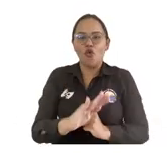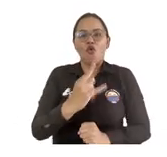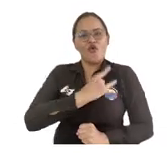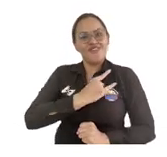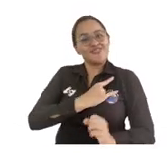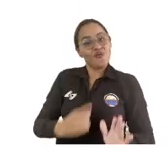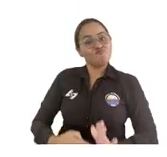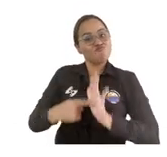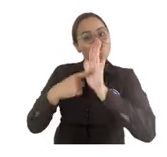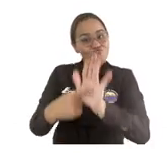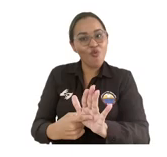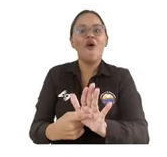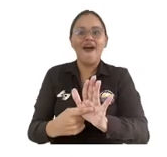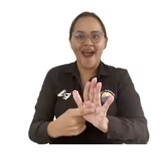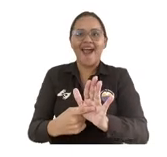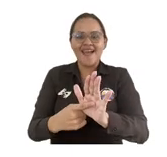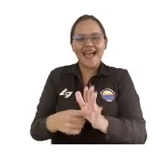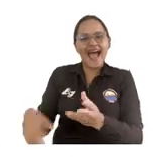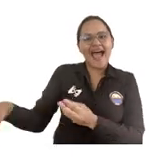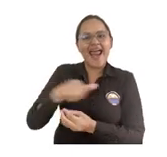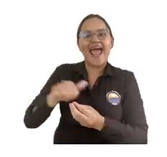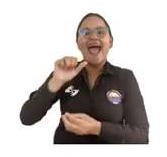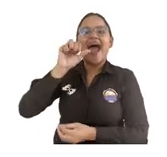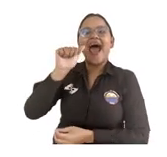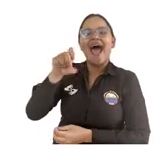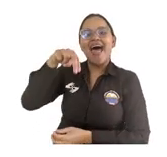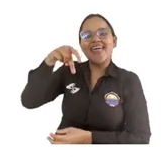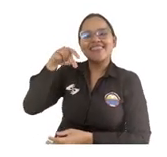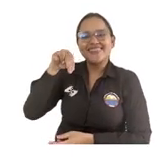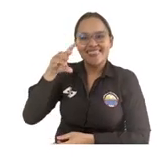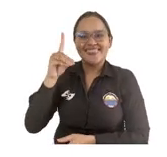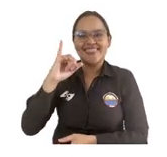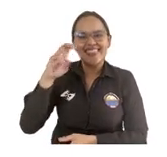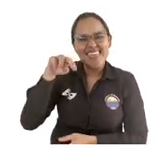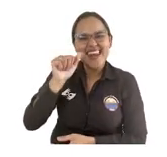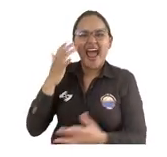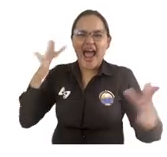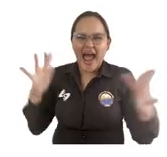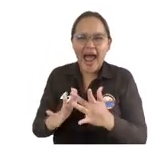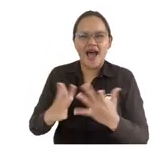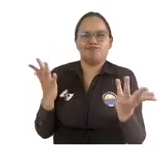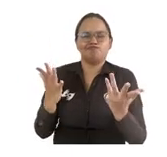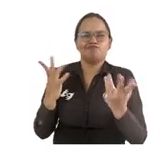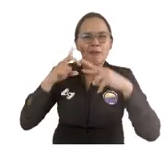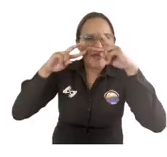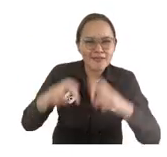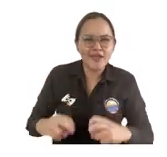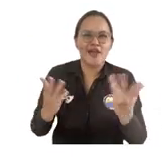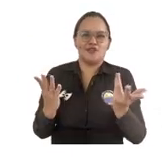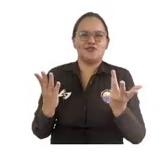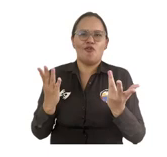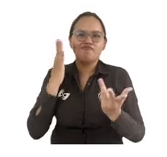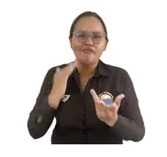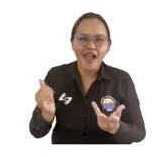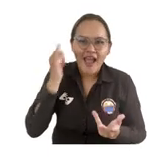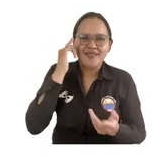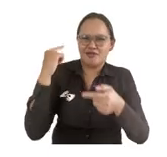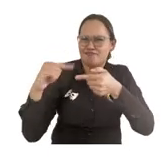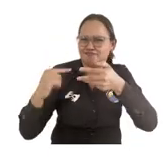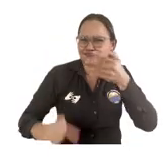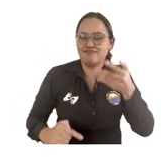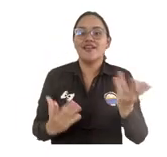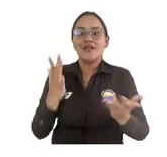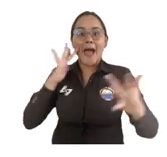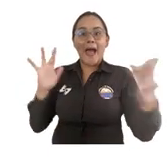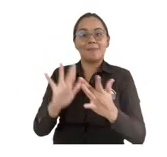andina en la cierre de la brecha social, en materia de calidad académica y de investigación pertinente e inclusiva con